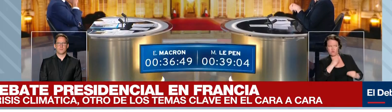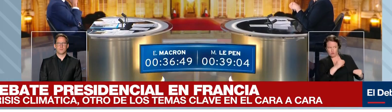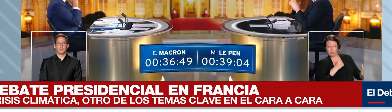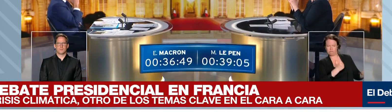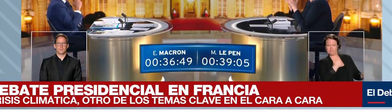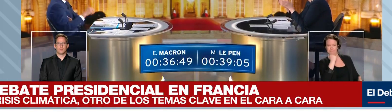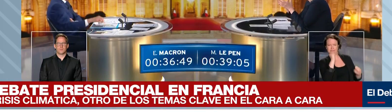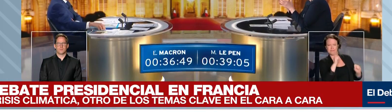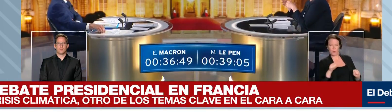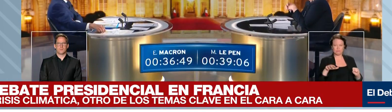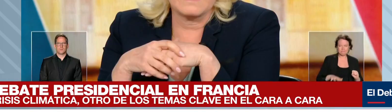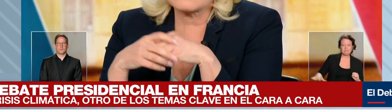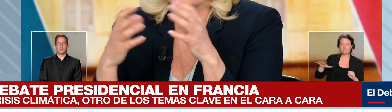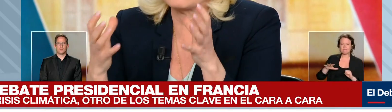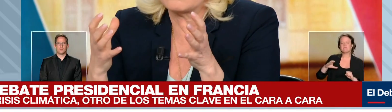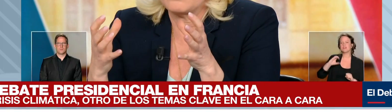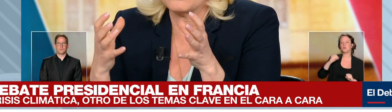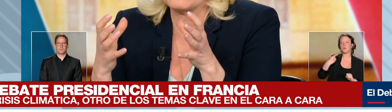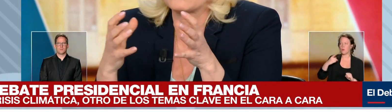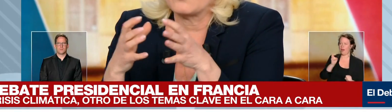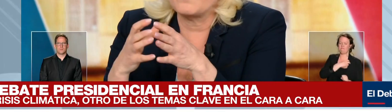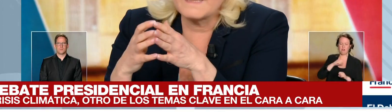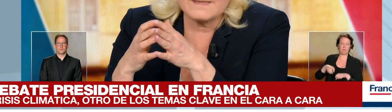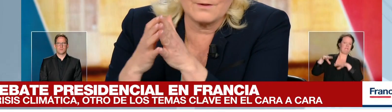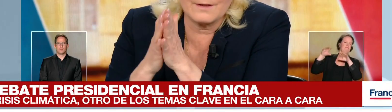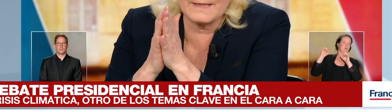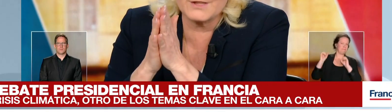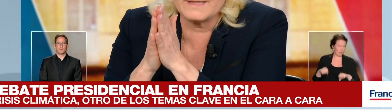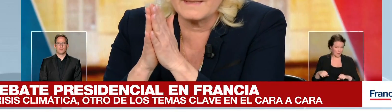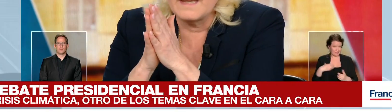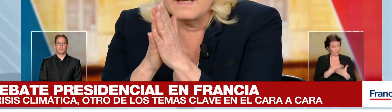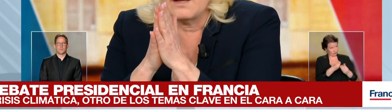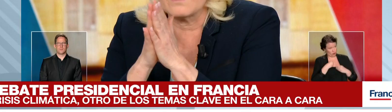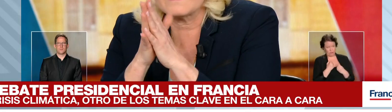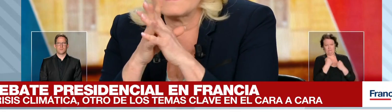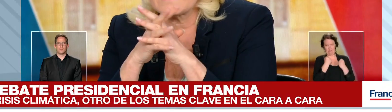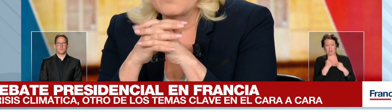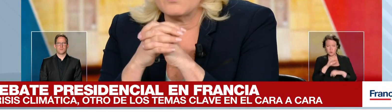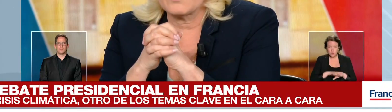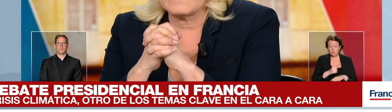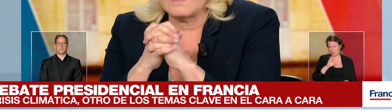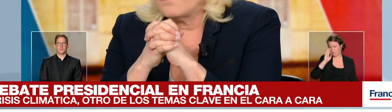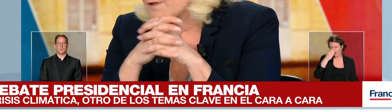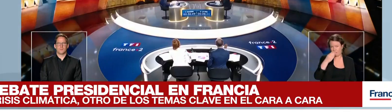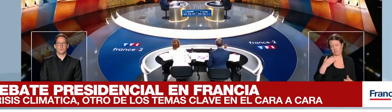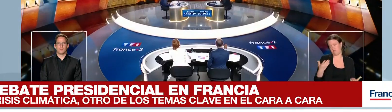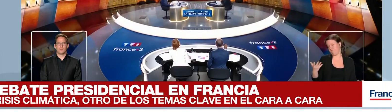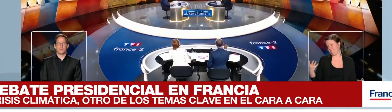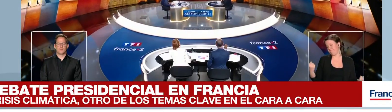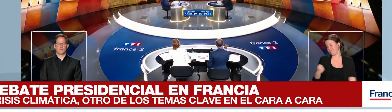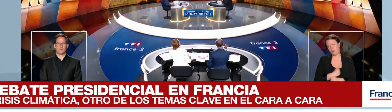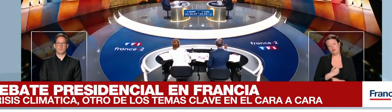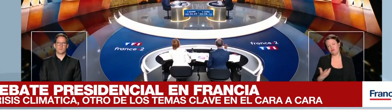ser independiente del carbono y que nos permitiera crear una base para nuestra